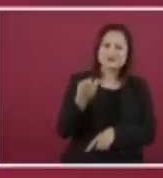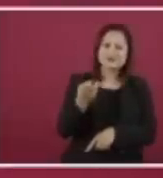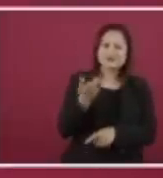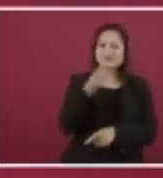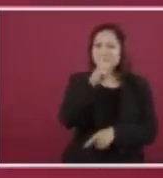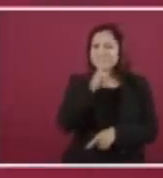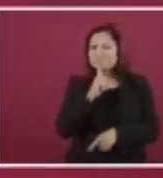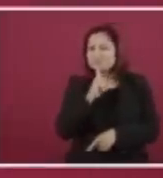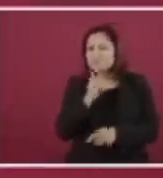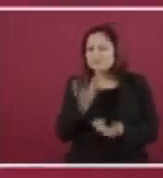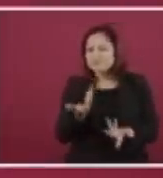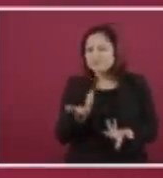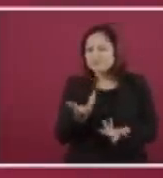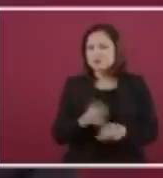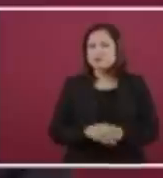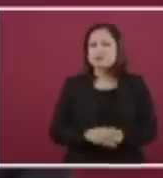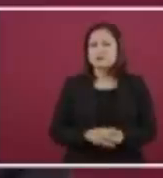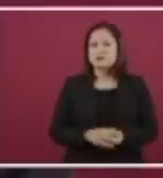o